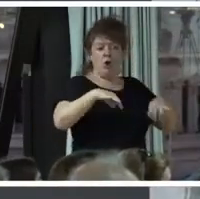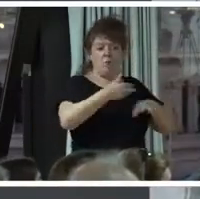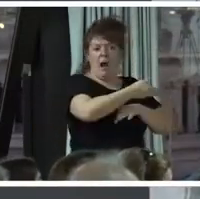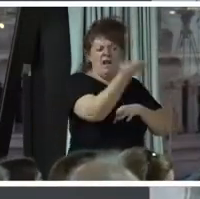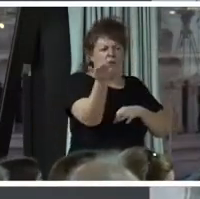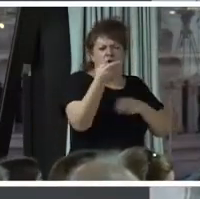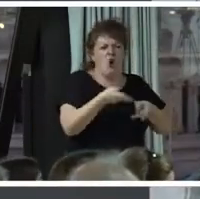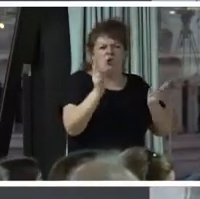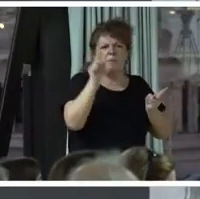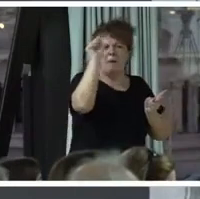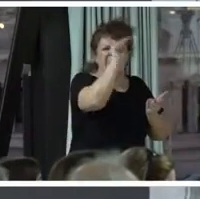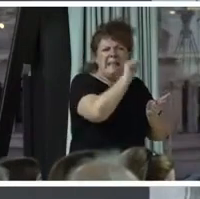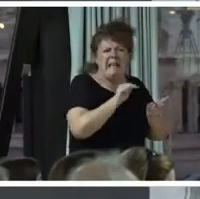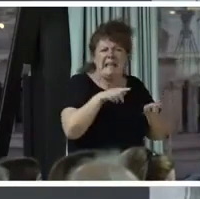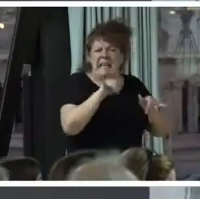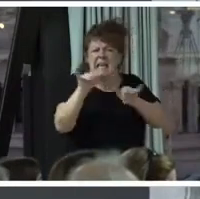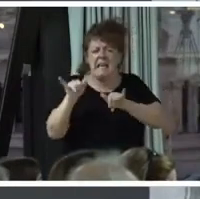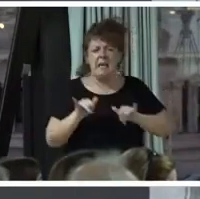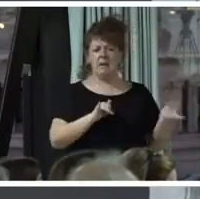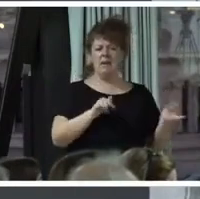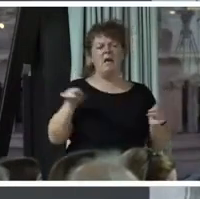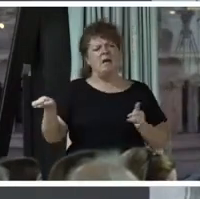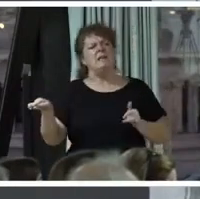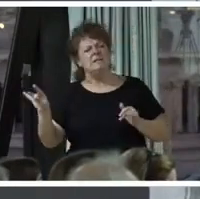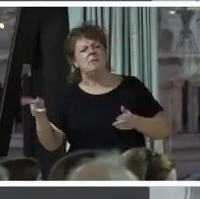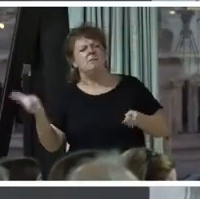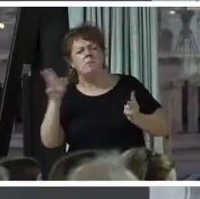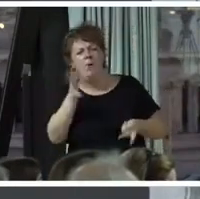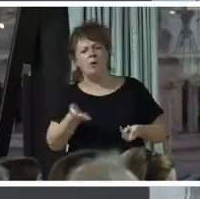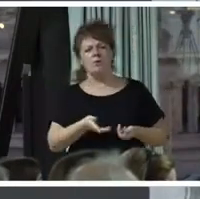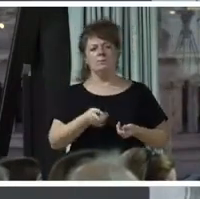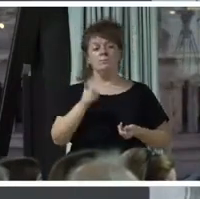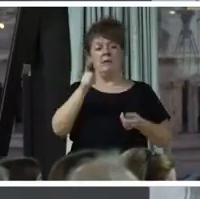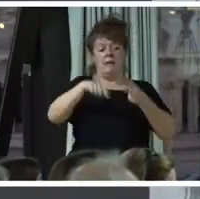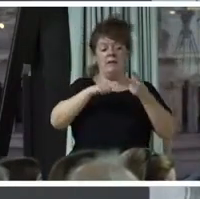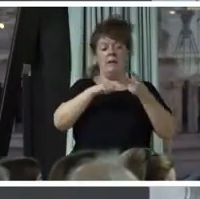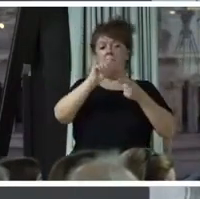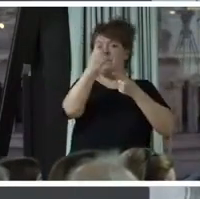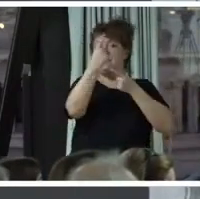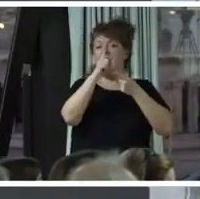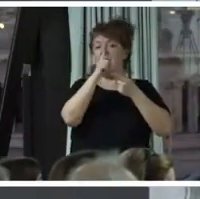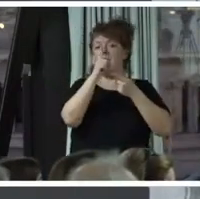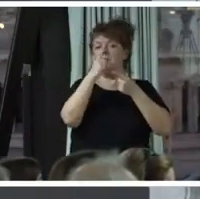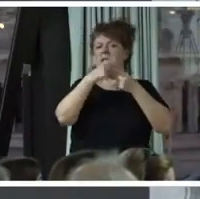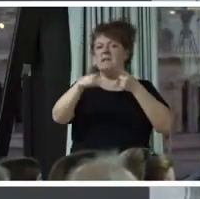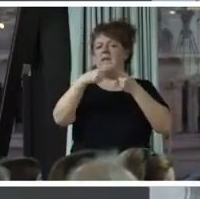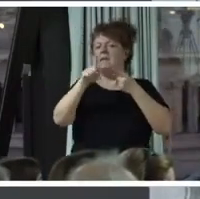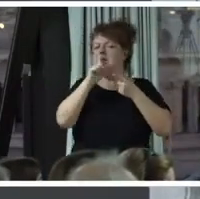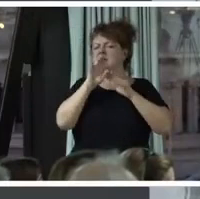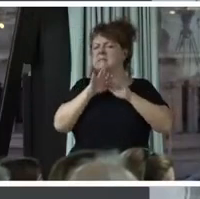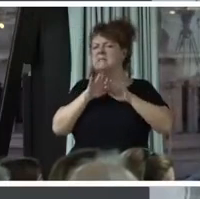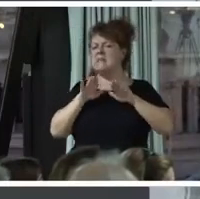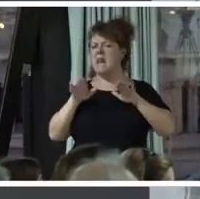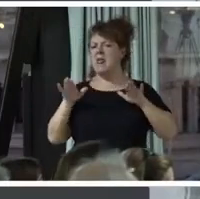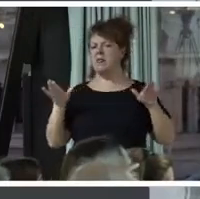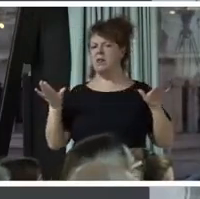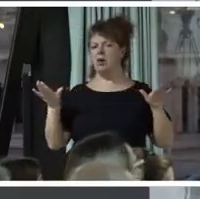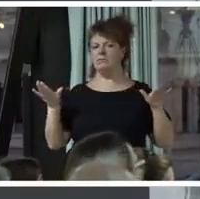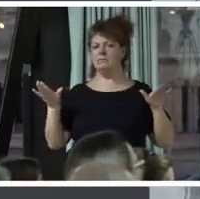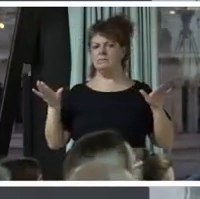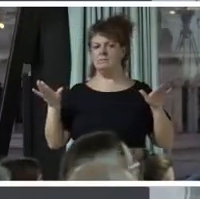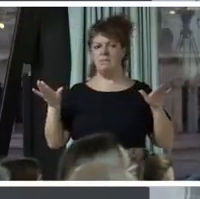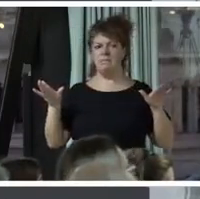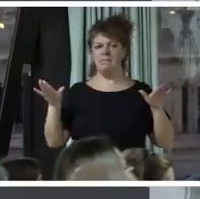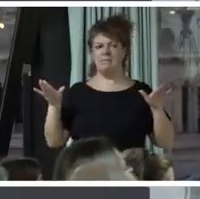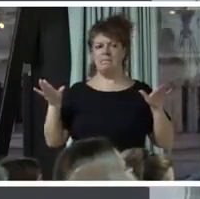permitiría En ningún lugar del mundo el primer elemento para mí es el silencio el estado de Israel en condiciones